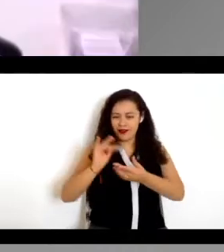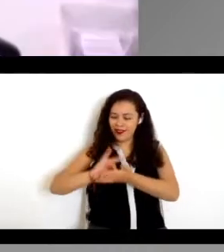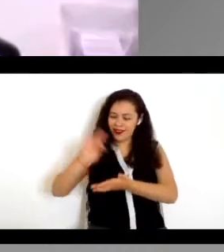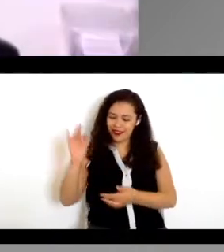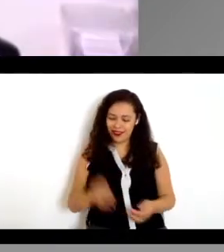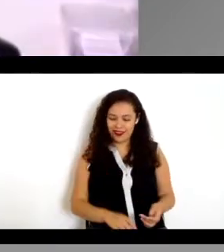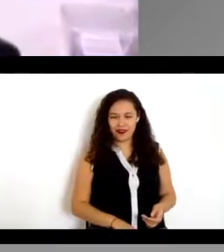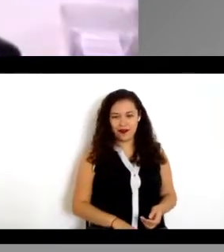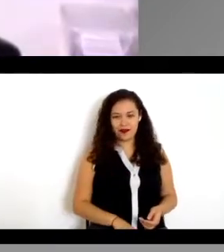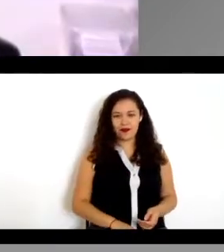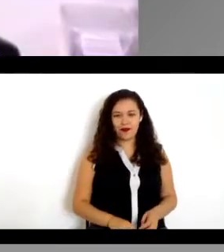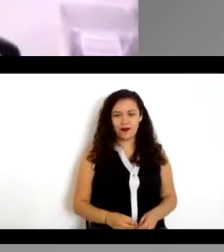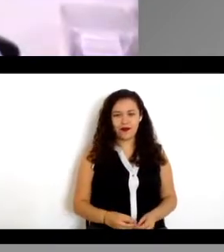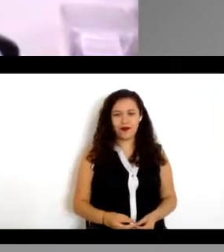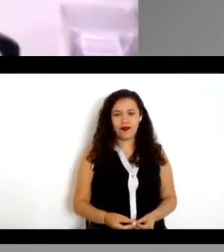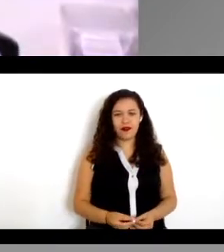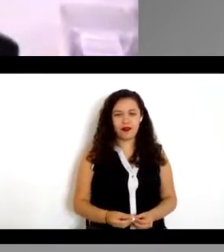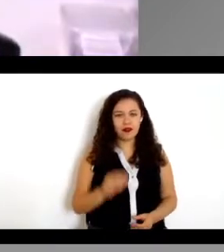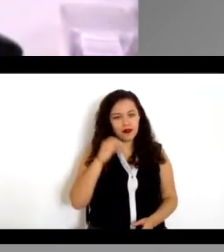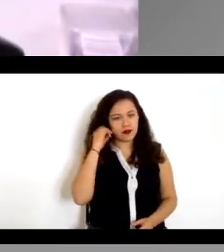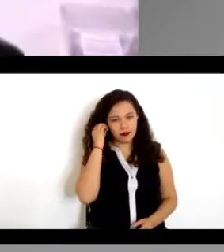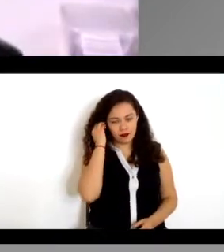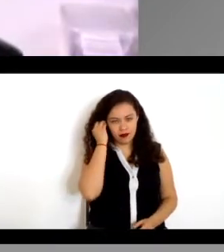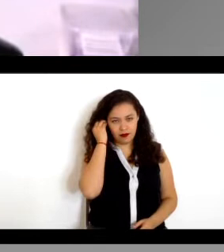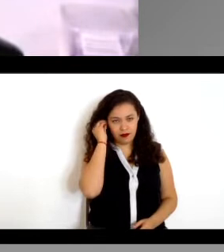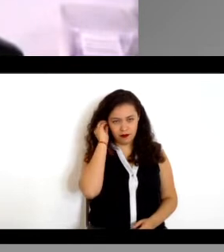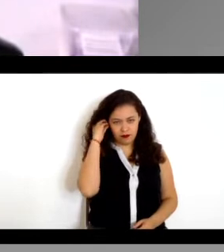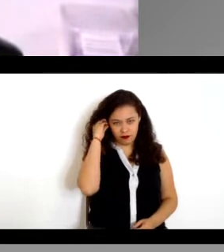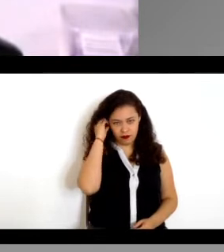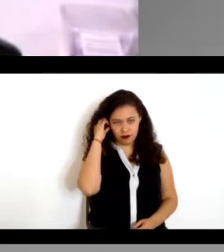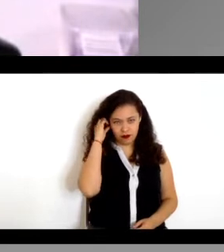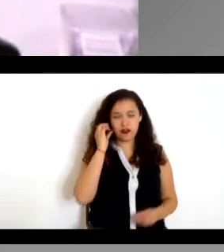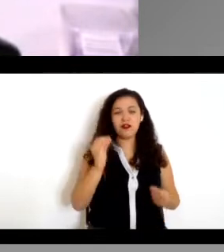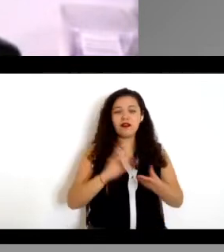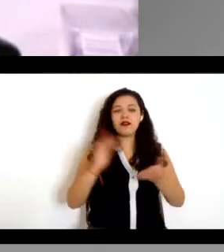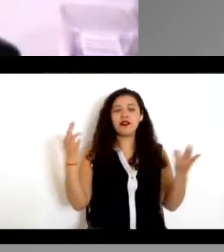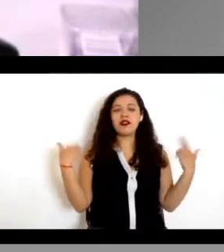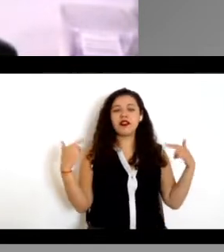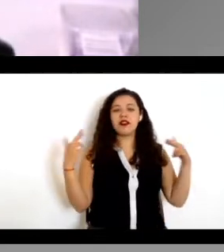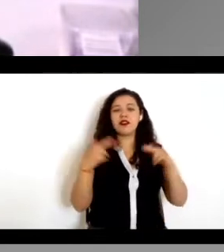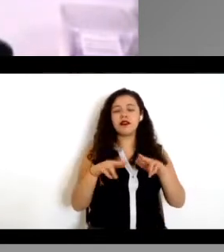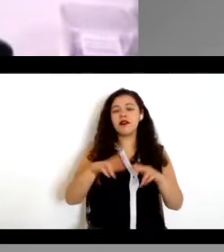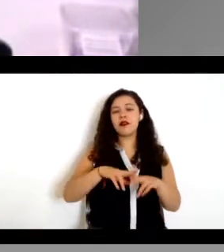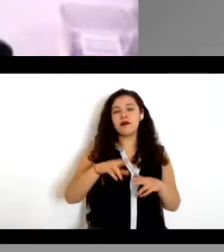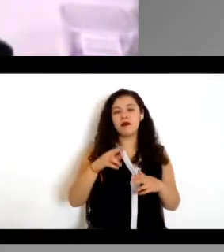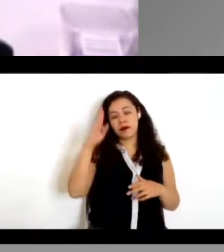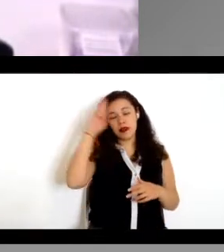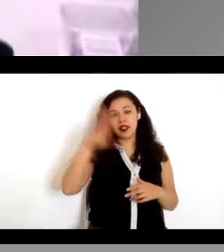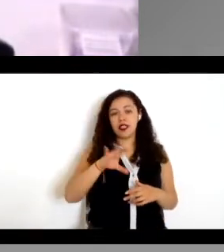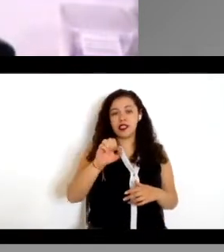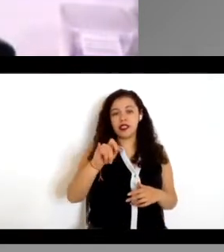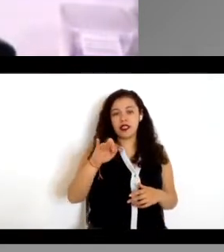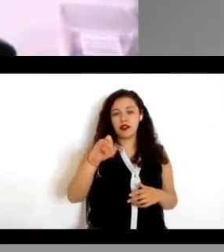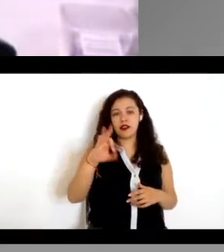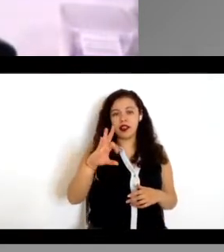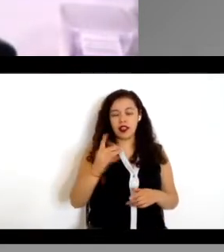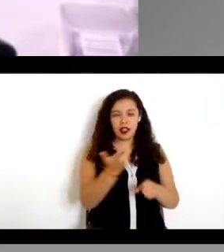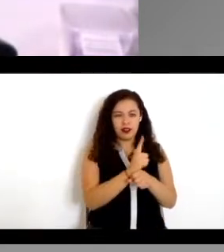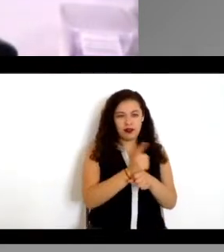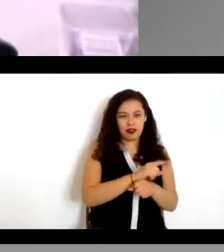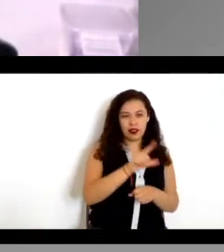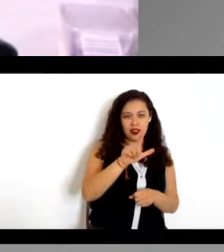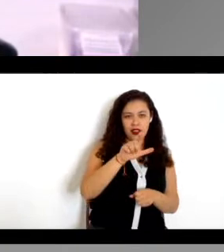Muchas gracias, maestra Estefanía. Ahora le cedemos la palabra a la licenciada Laura. Le recuerdo que tiene 15 minutos.